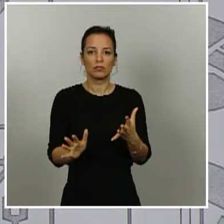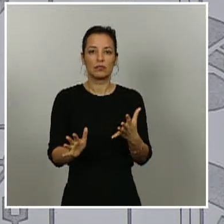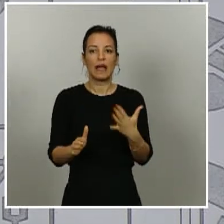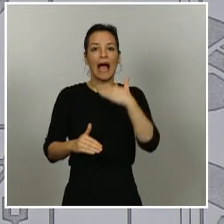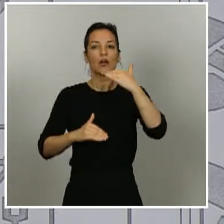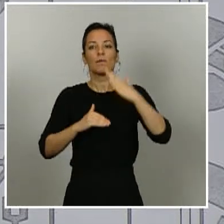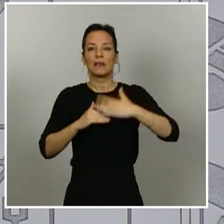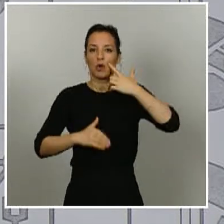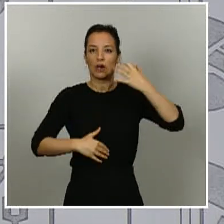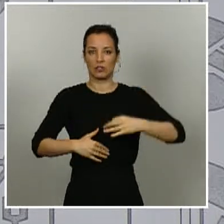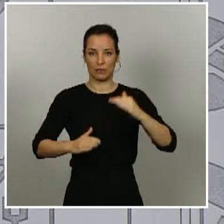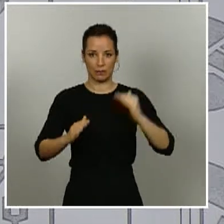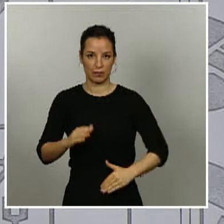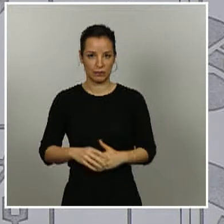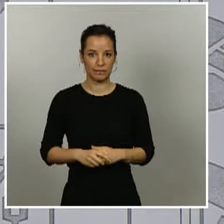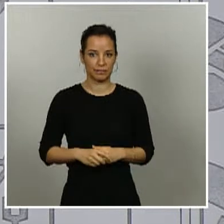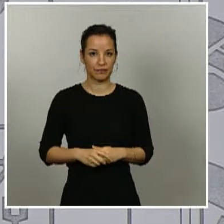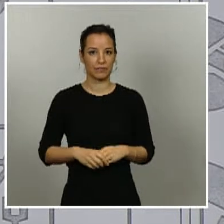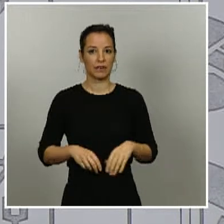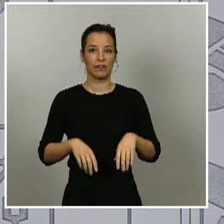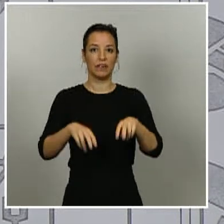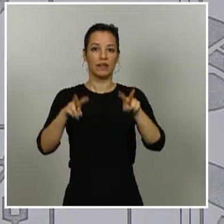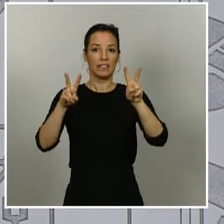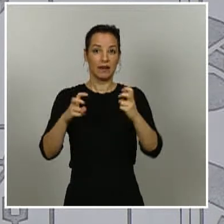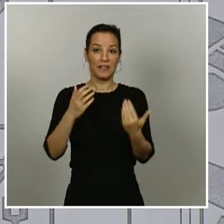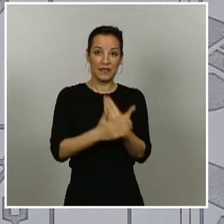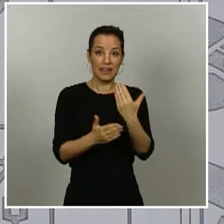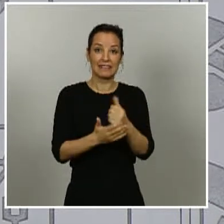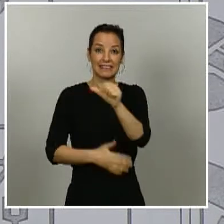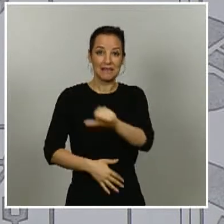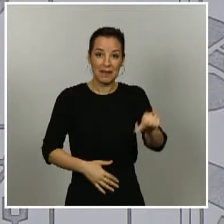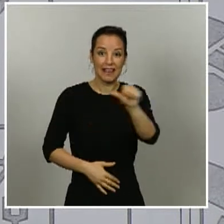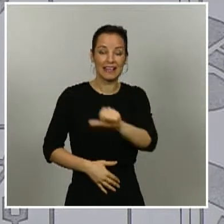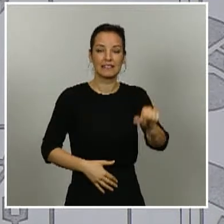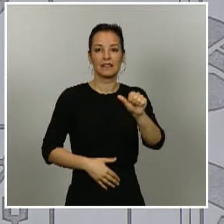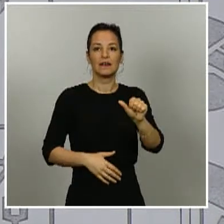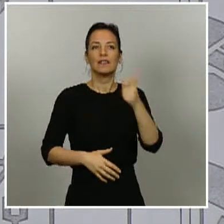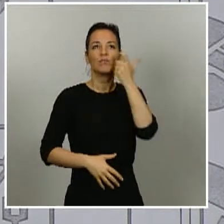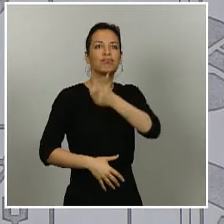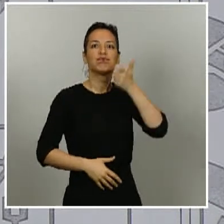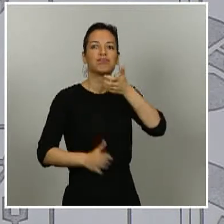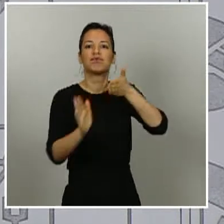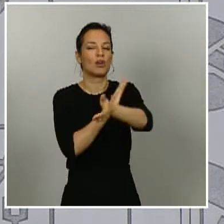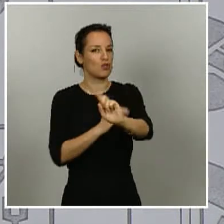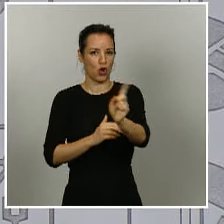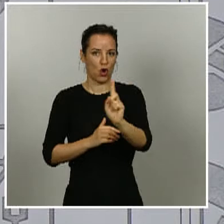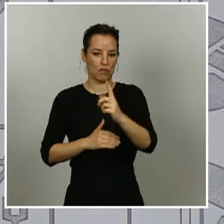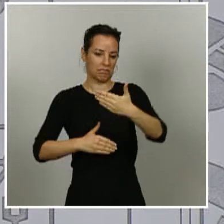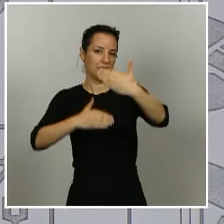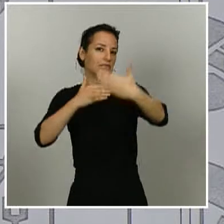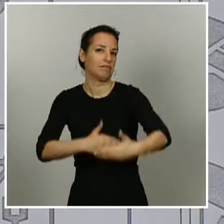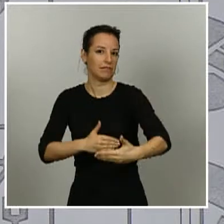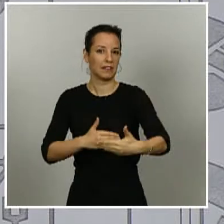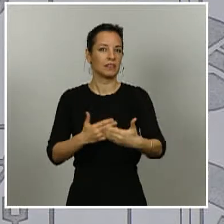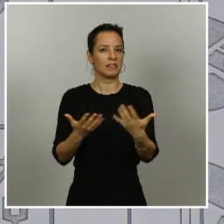riesgo. Esto es una cuestión de días, semanas, no son cuestiones permanentes. Por lo tanto, yo creo que tenemos que entenderlo